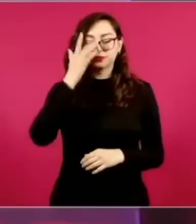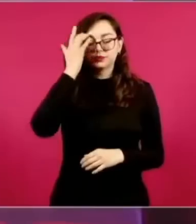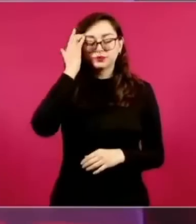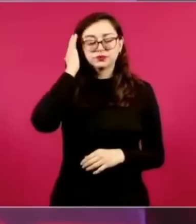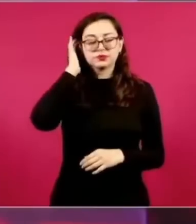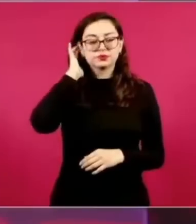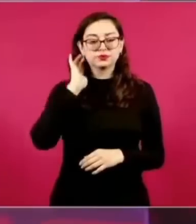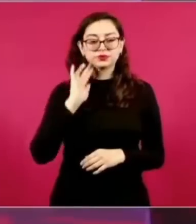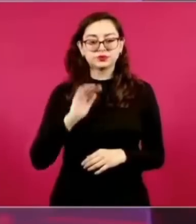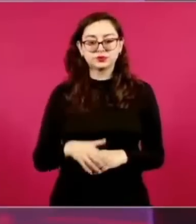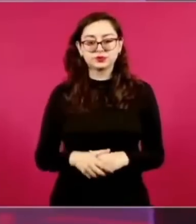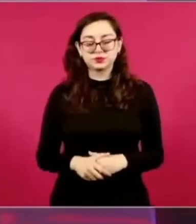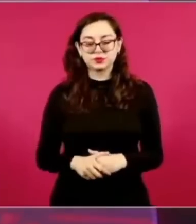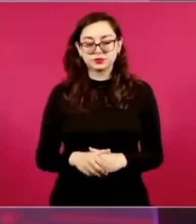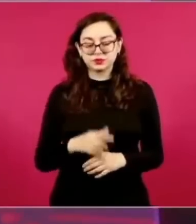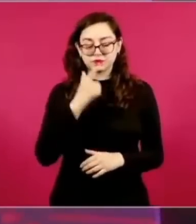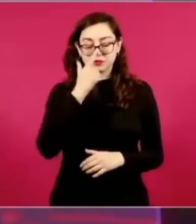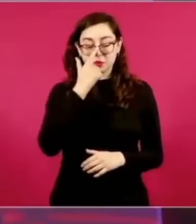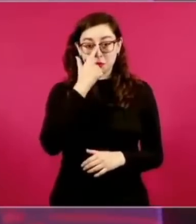la mejor prensa